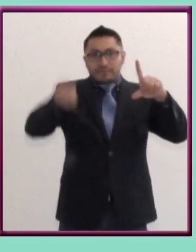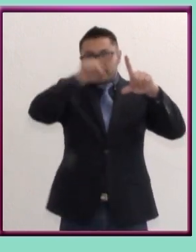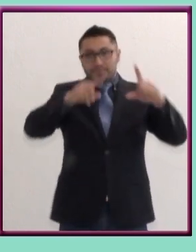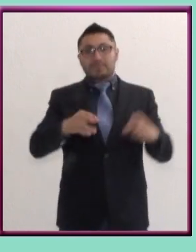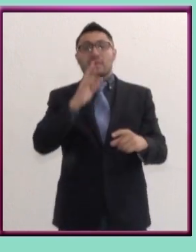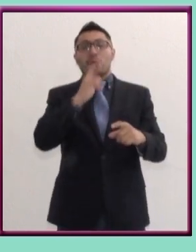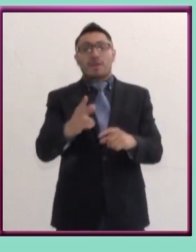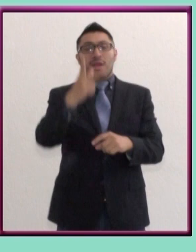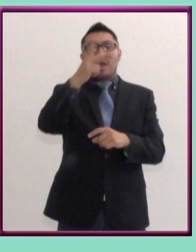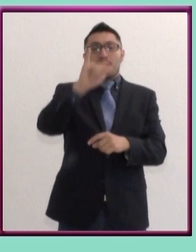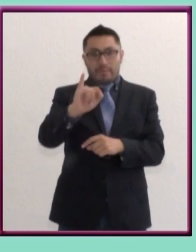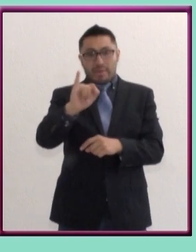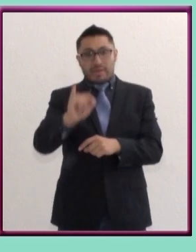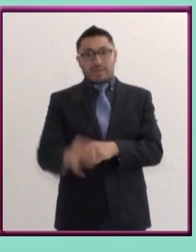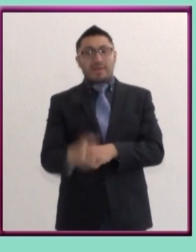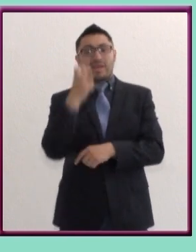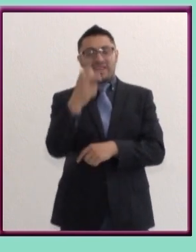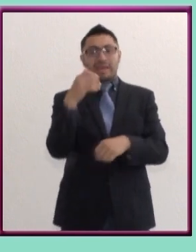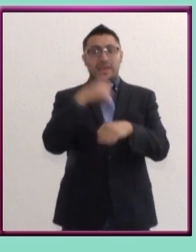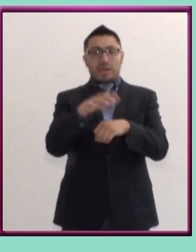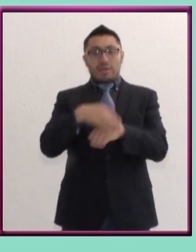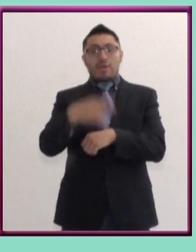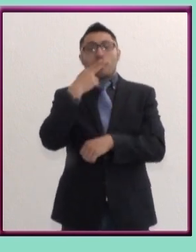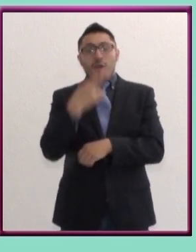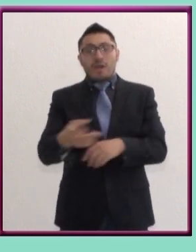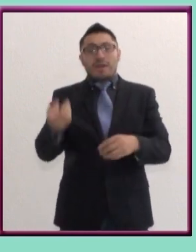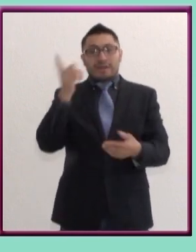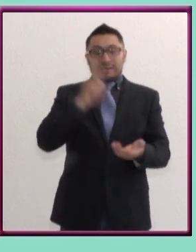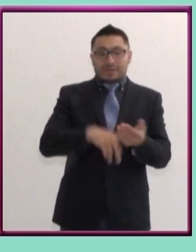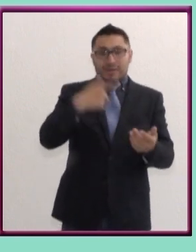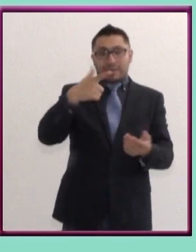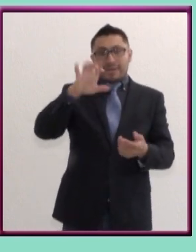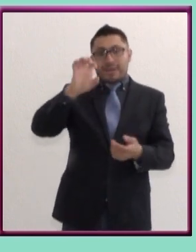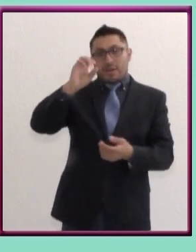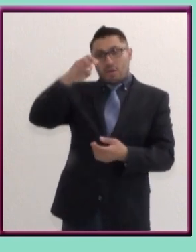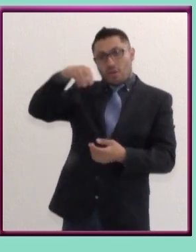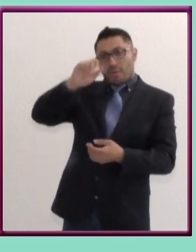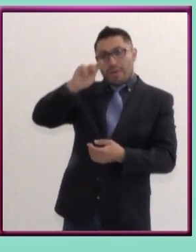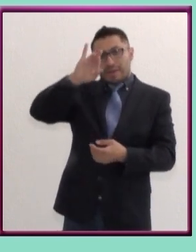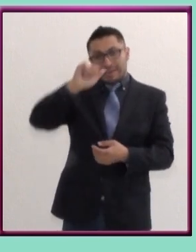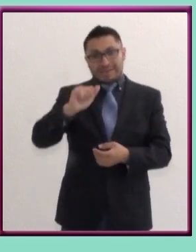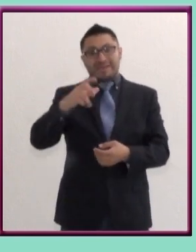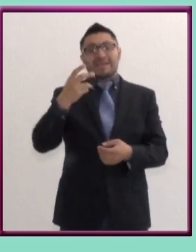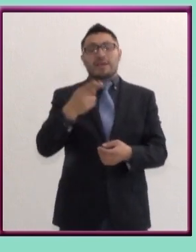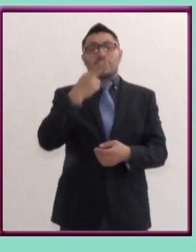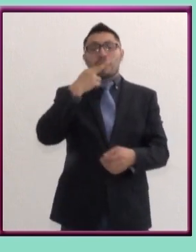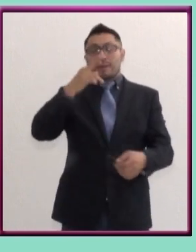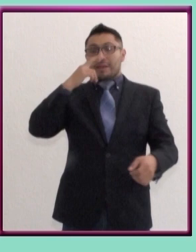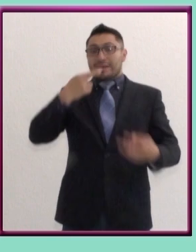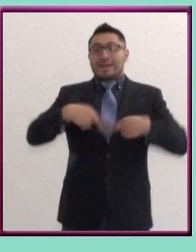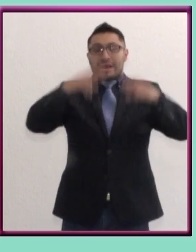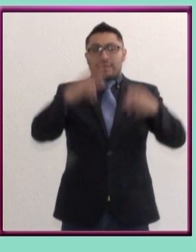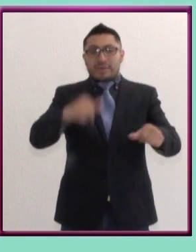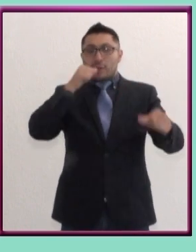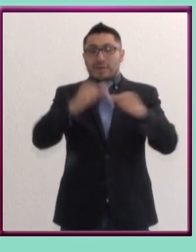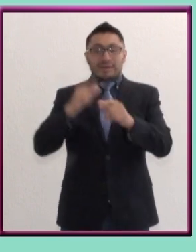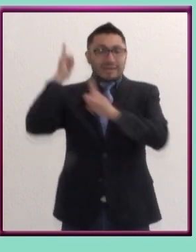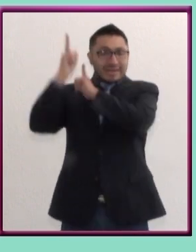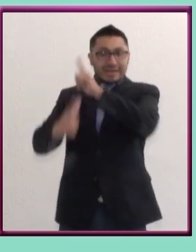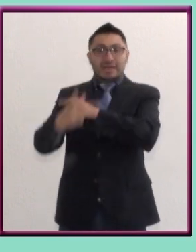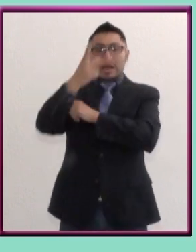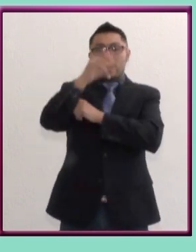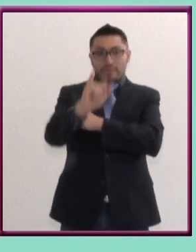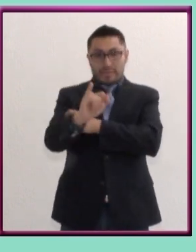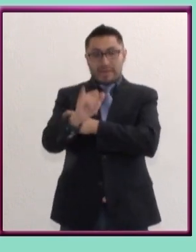La respuesta es pi. Este número se usa tanto en geometría que se simboliza con la letra griega pi y